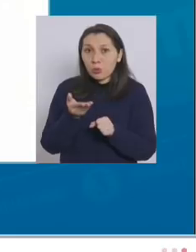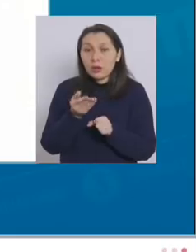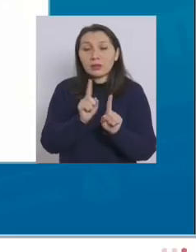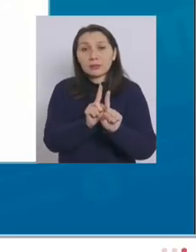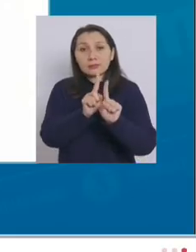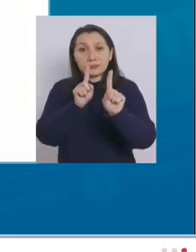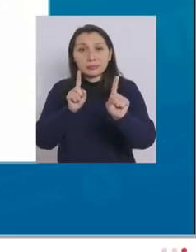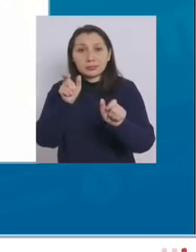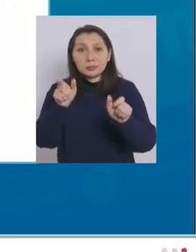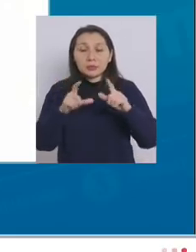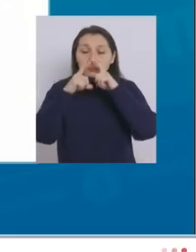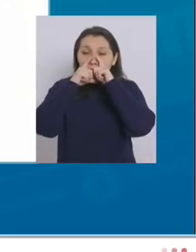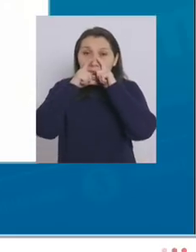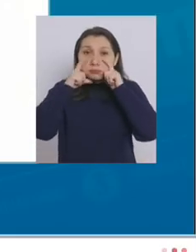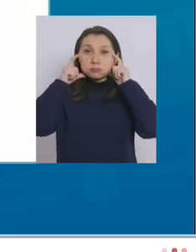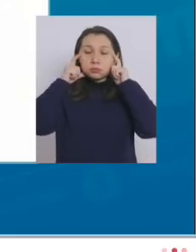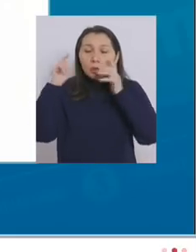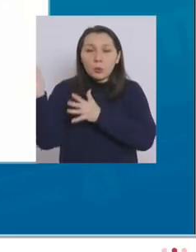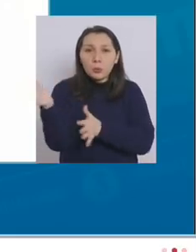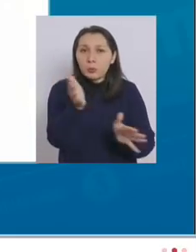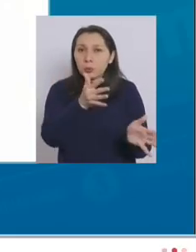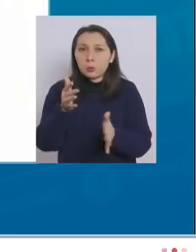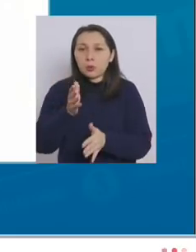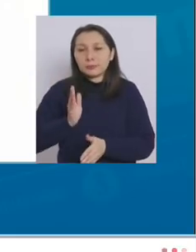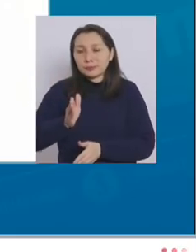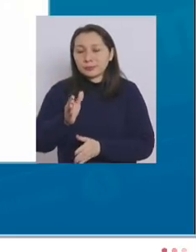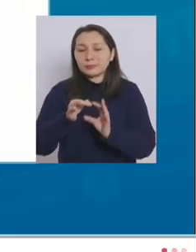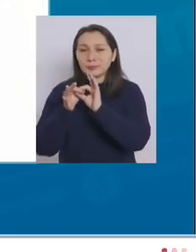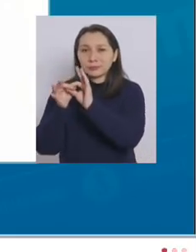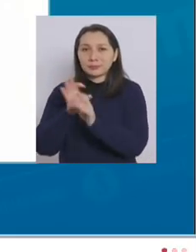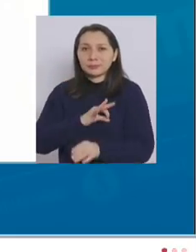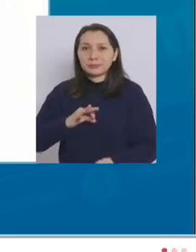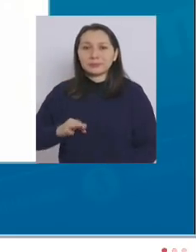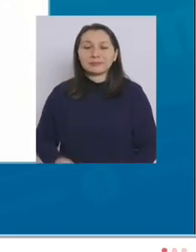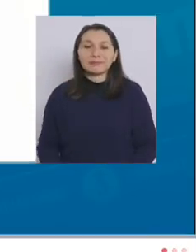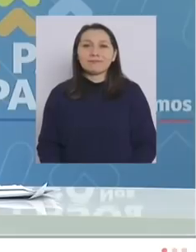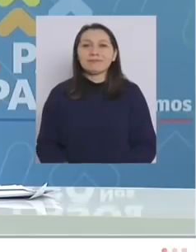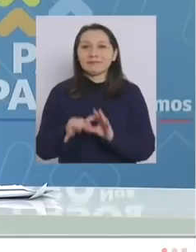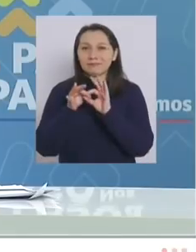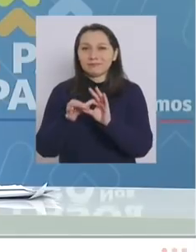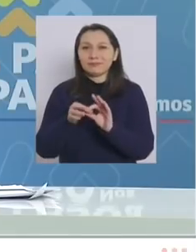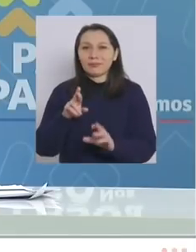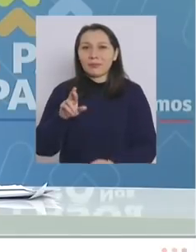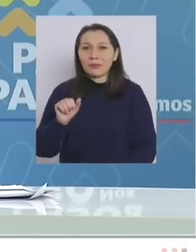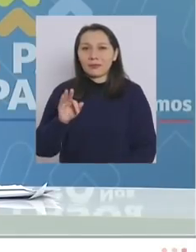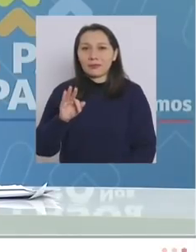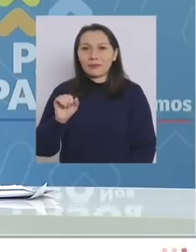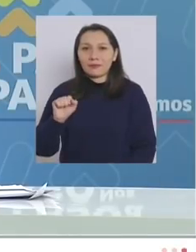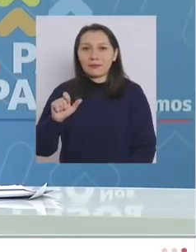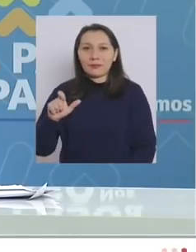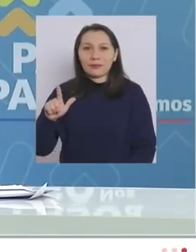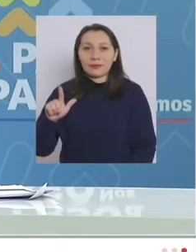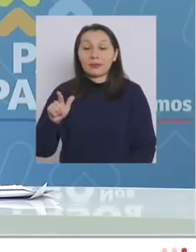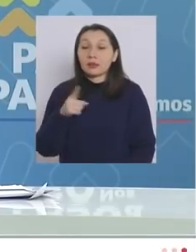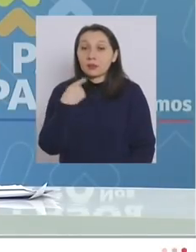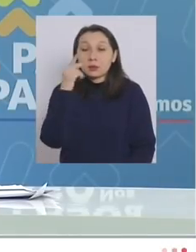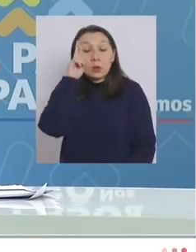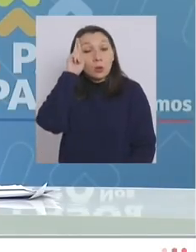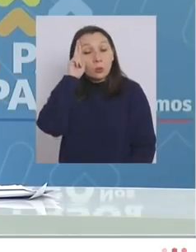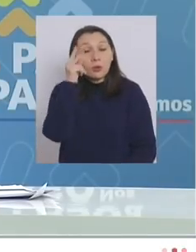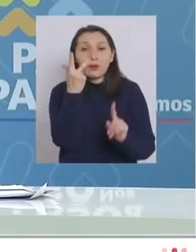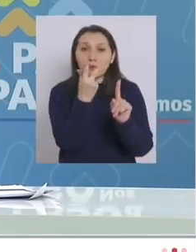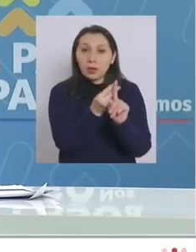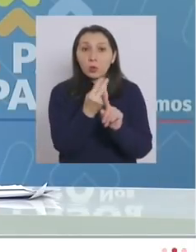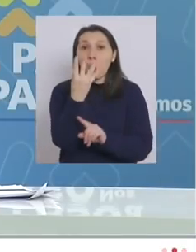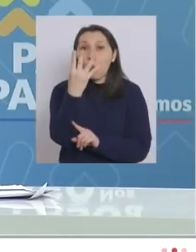Distancia social, mascarilla y ventilación. Gracias, ministro. Muchas gracias, Rafael. Recordar que nosotros estamos vacunando